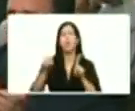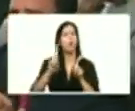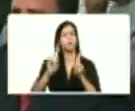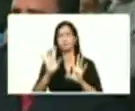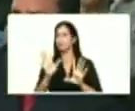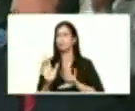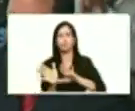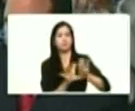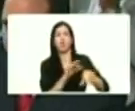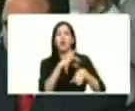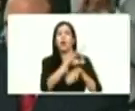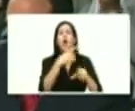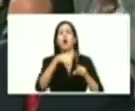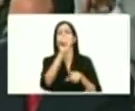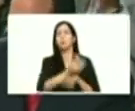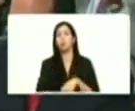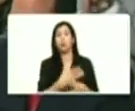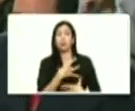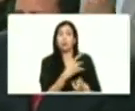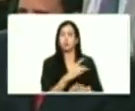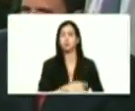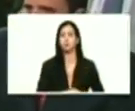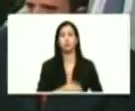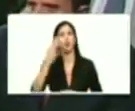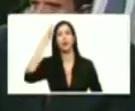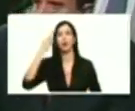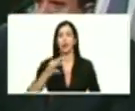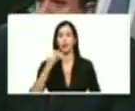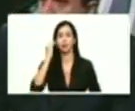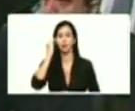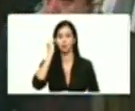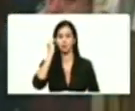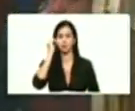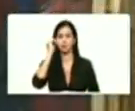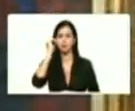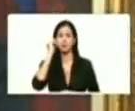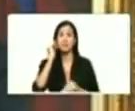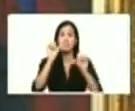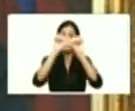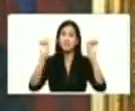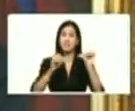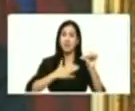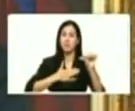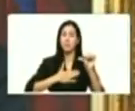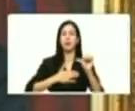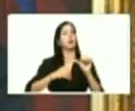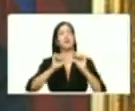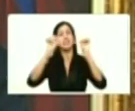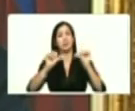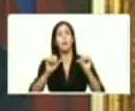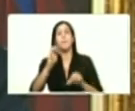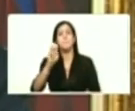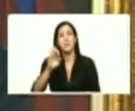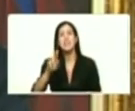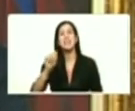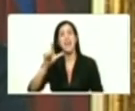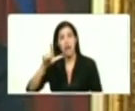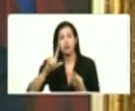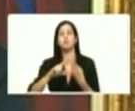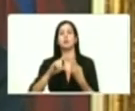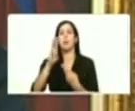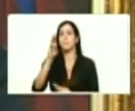lo creo firmemente nuestro sistema es Mercal Pedeval